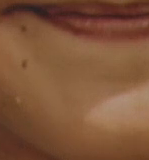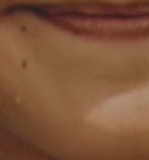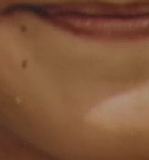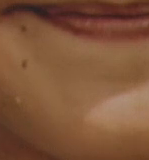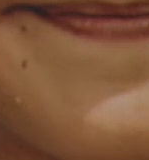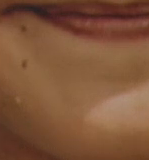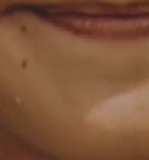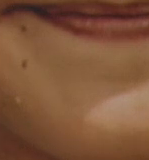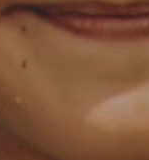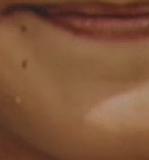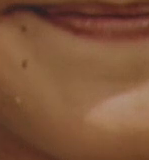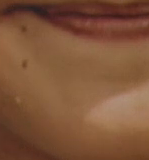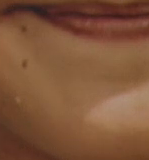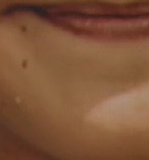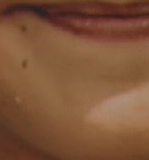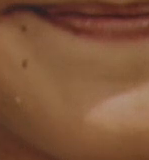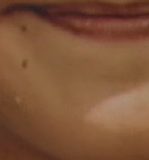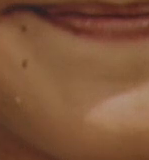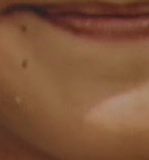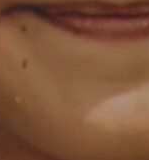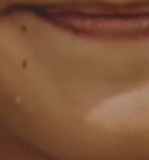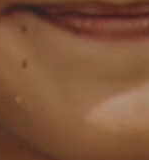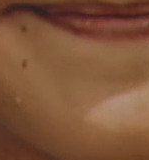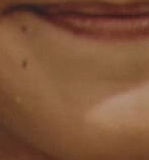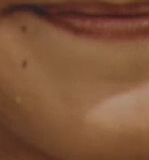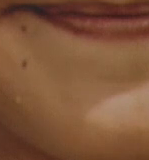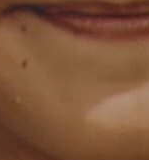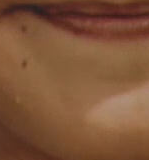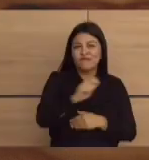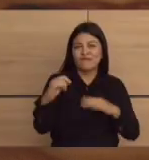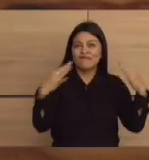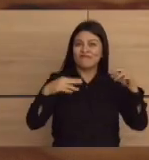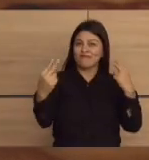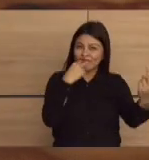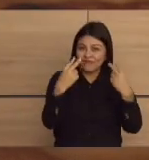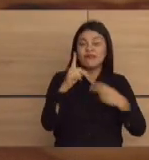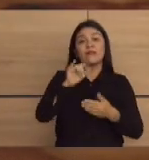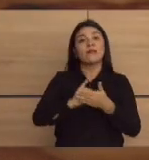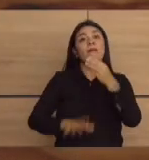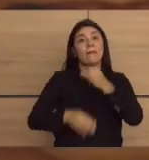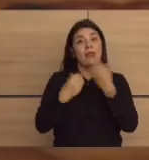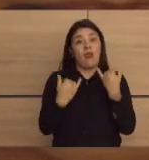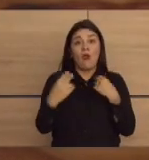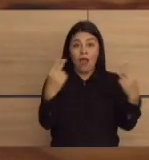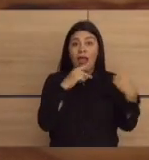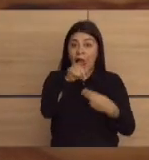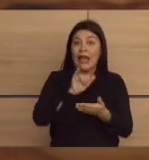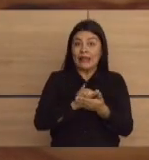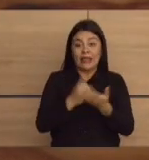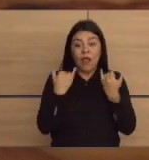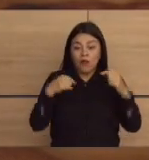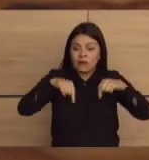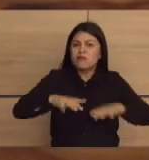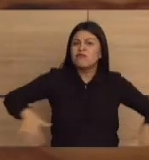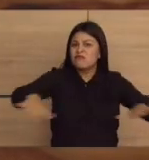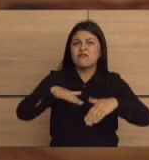Educación Nacional. A todas las personas que nos ven, que en este momento forman parte de esta transmisión desde aquí,